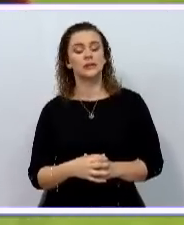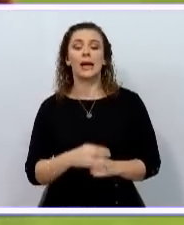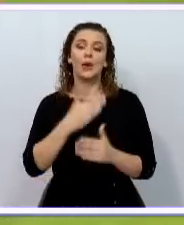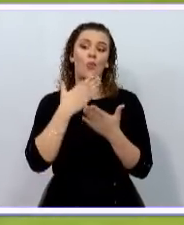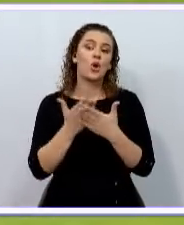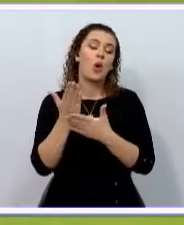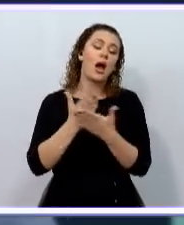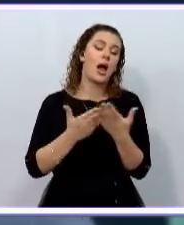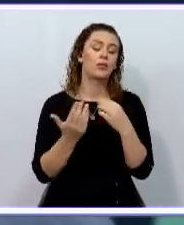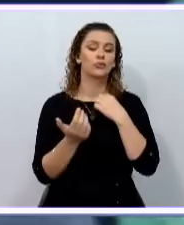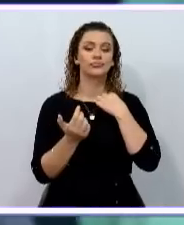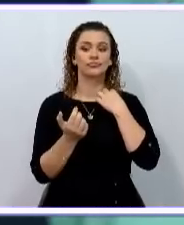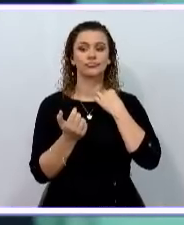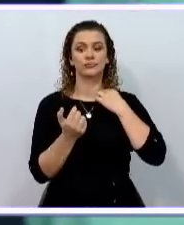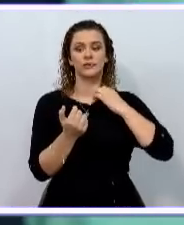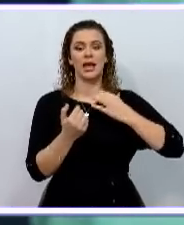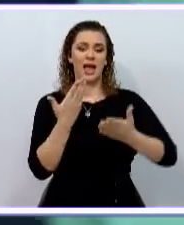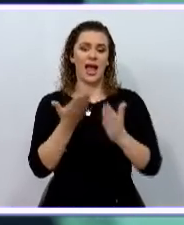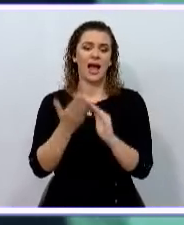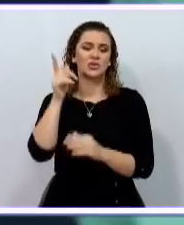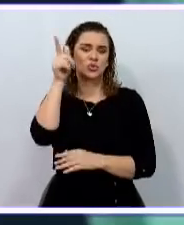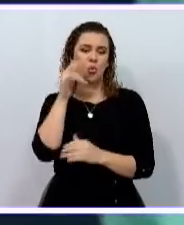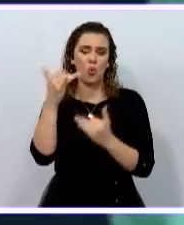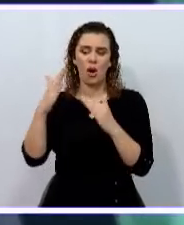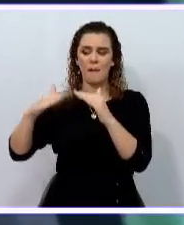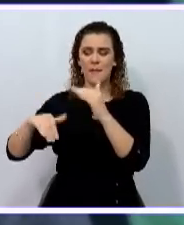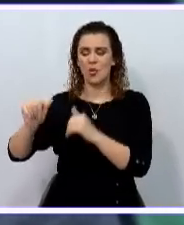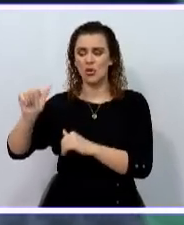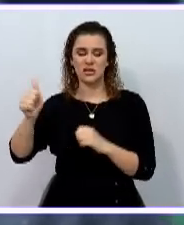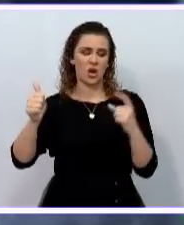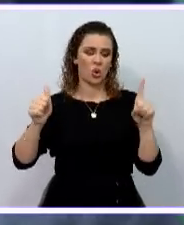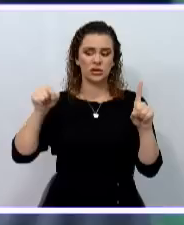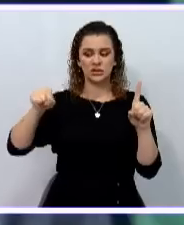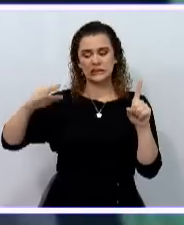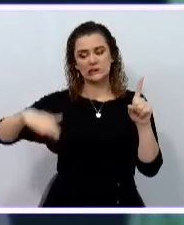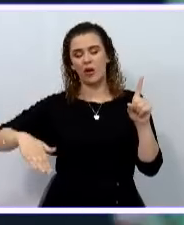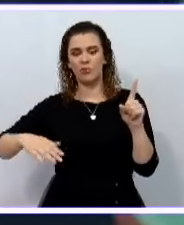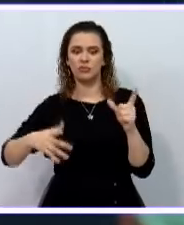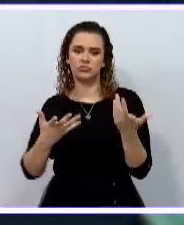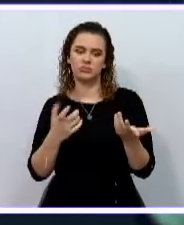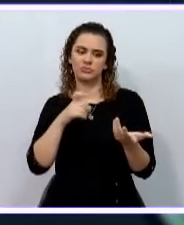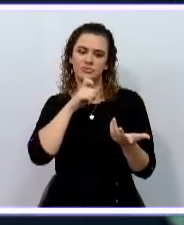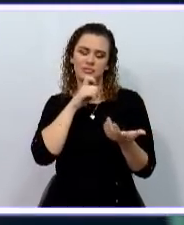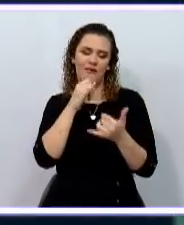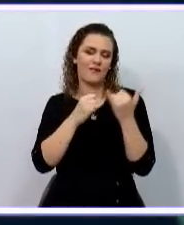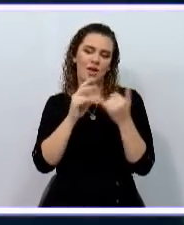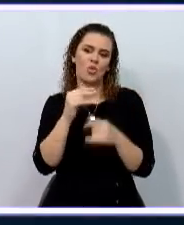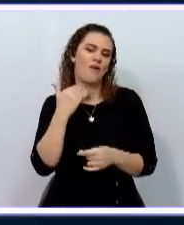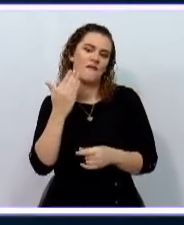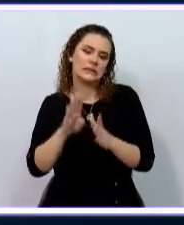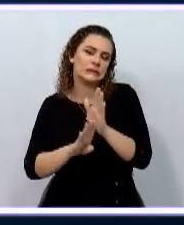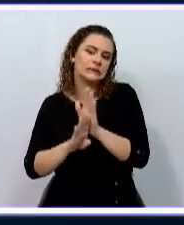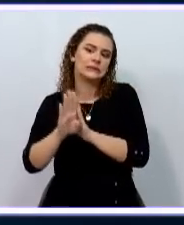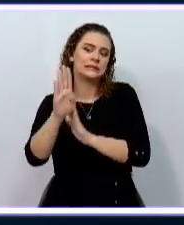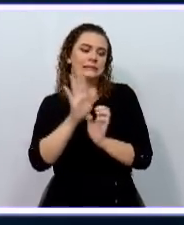que es casi que obvio con un jugador menos en una final tampoco es muy muy fácil salir